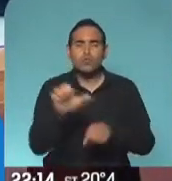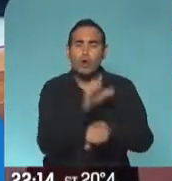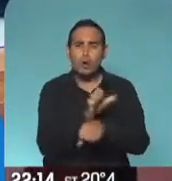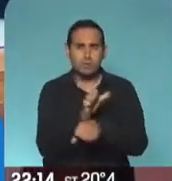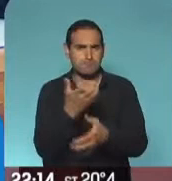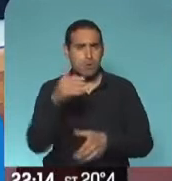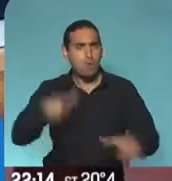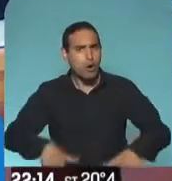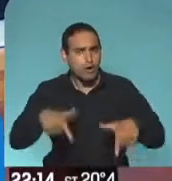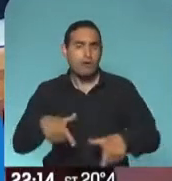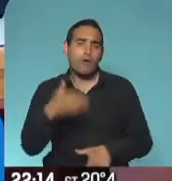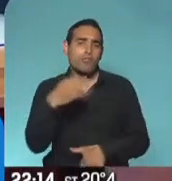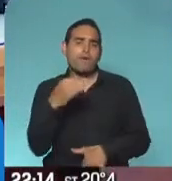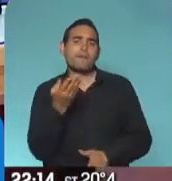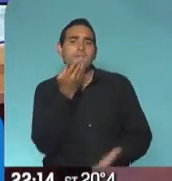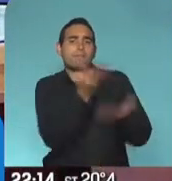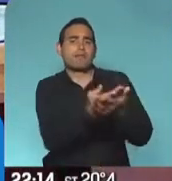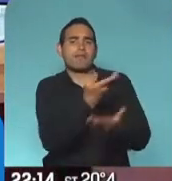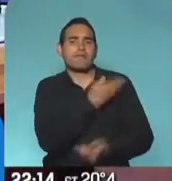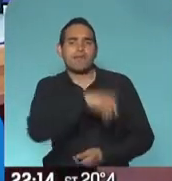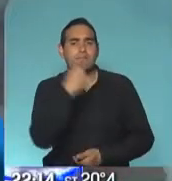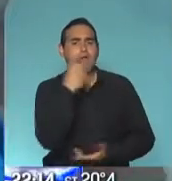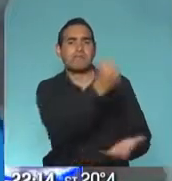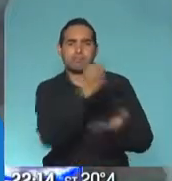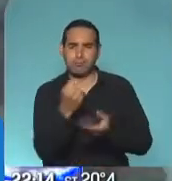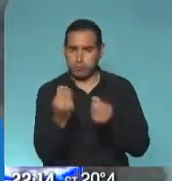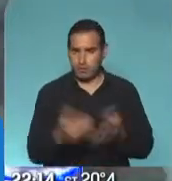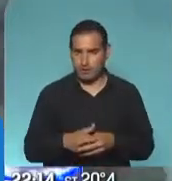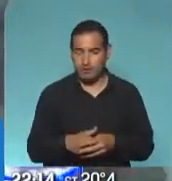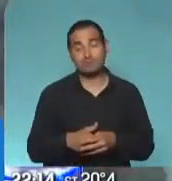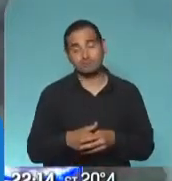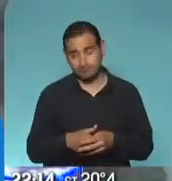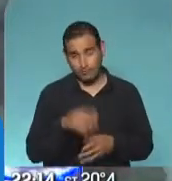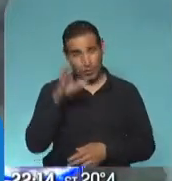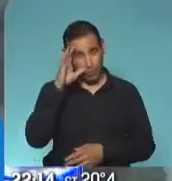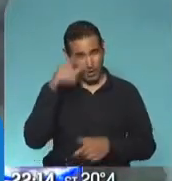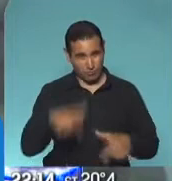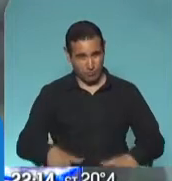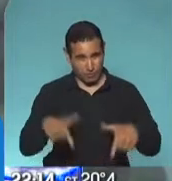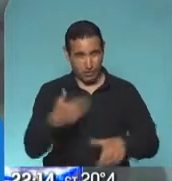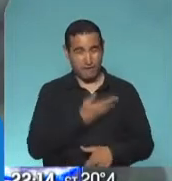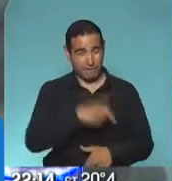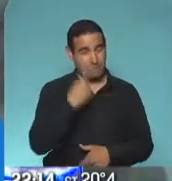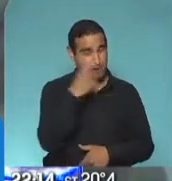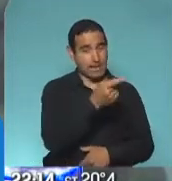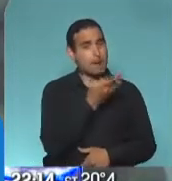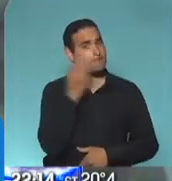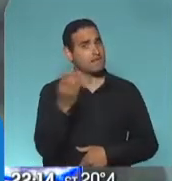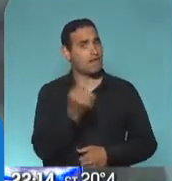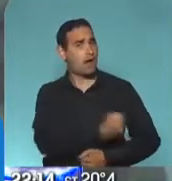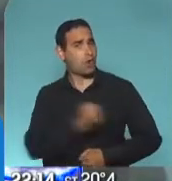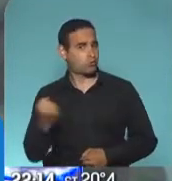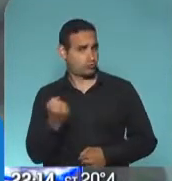Lenín Moreno tuvo que ir a pedir el rescate del fondo? Sí, recordemos que lo que se le está planteando a Lenín Moreno desde el FMI es un ajuste fiscal, es